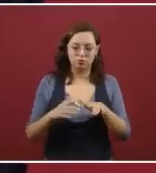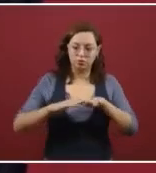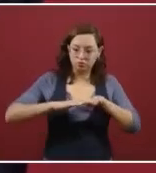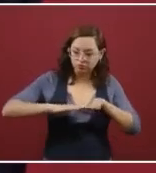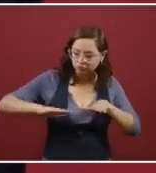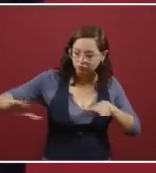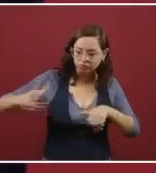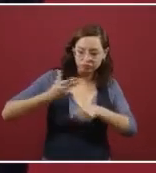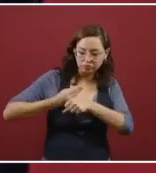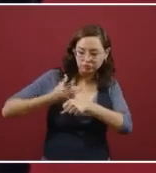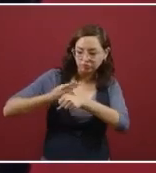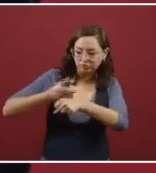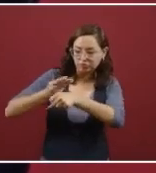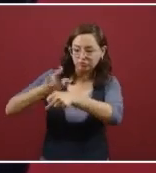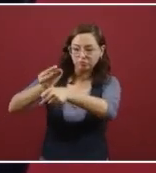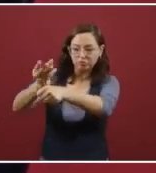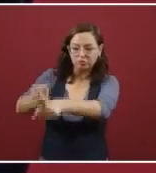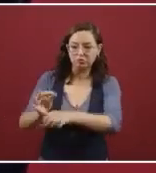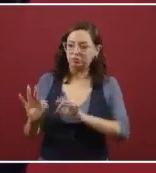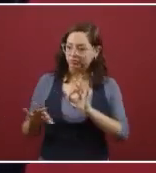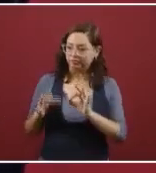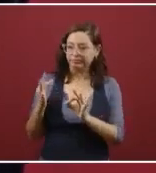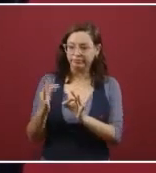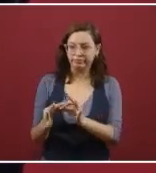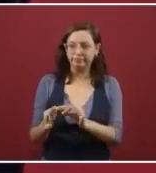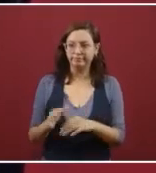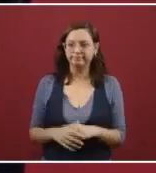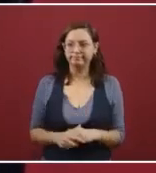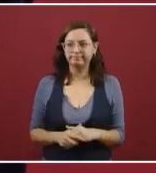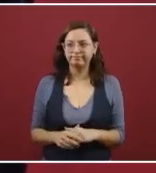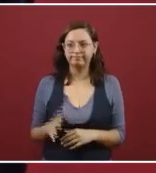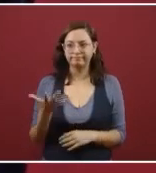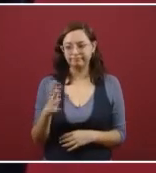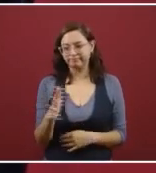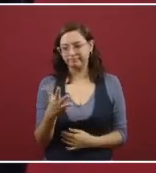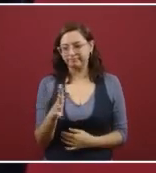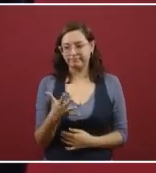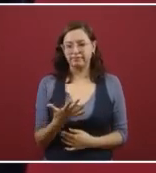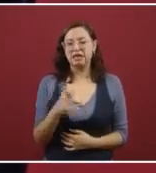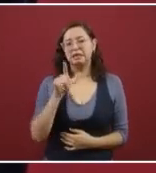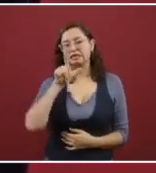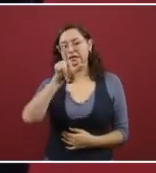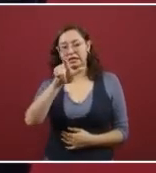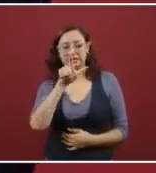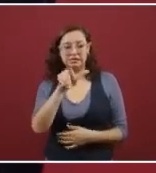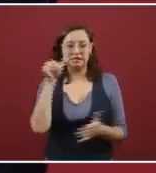clandestina. Entonces, llevamos al día de hoy aproximadamente